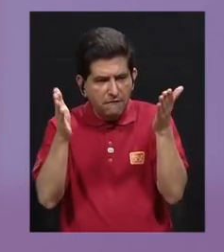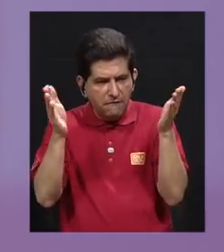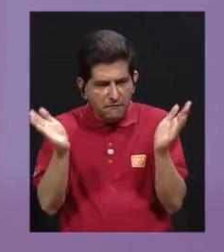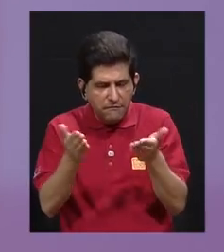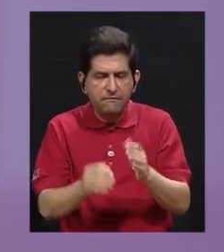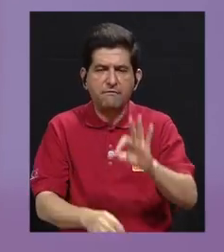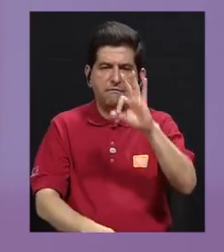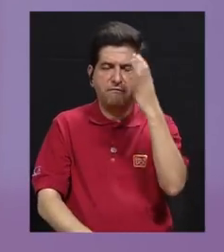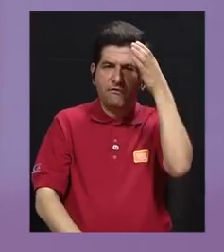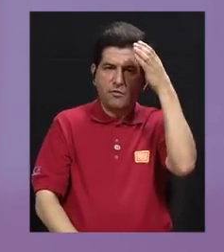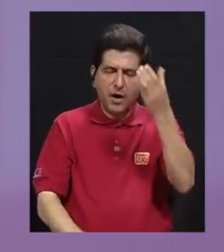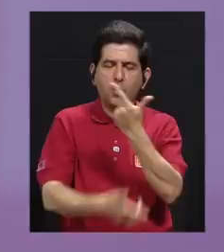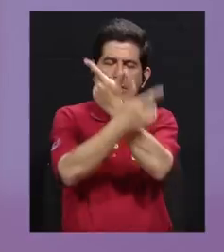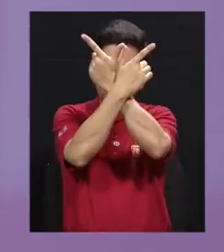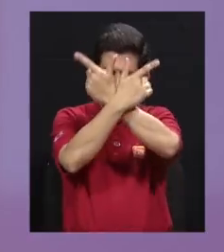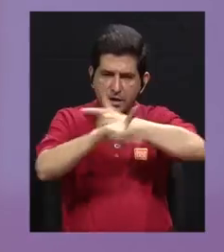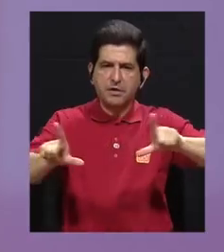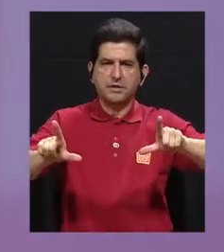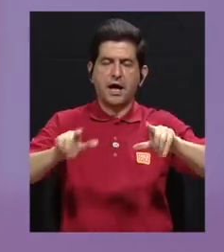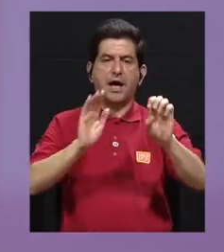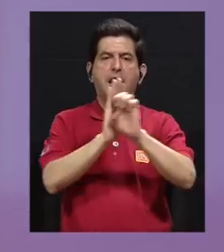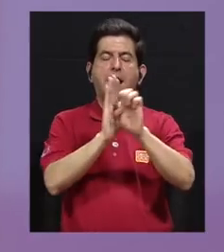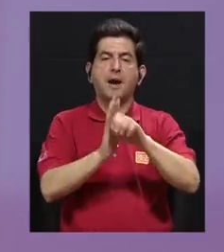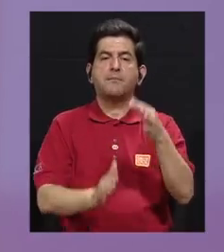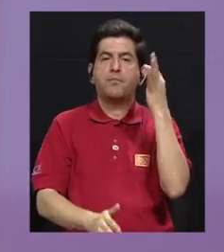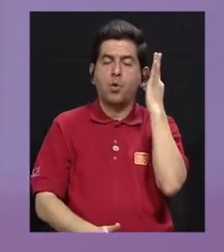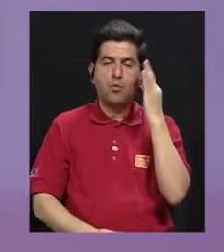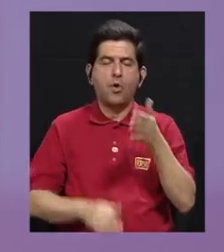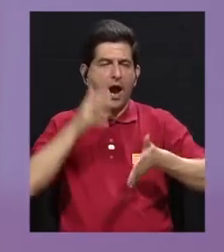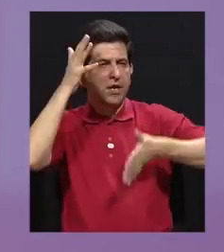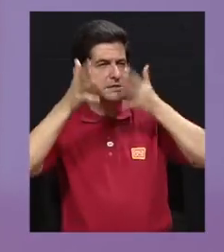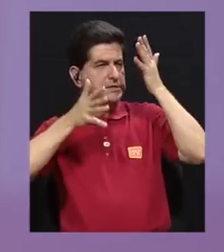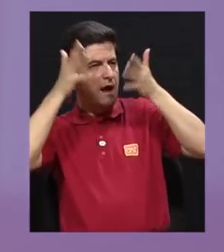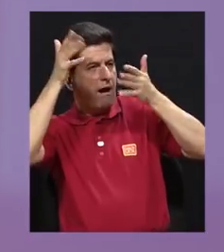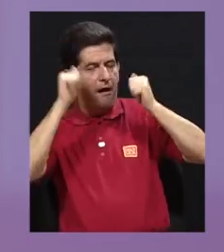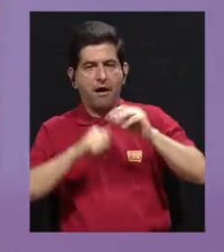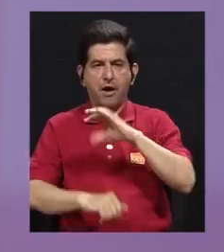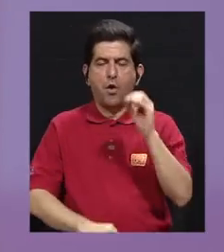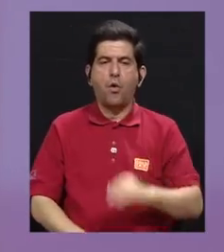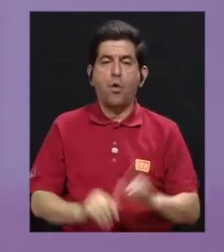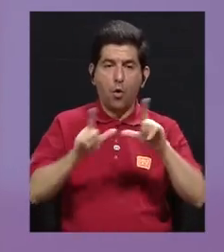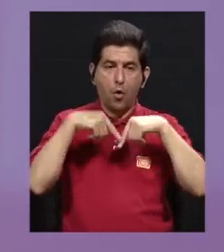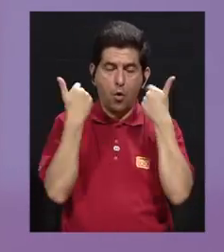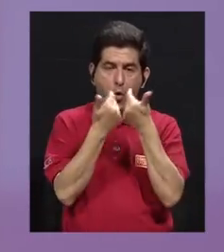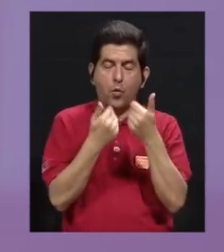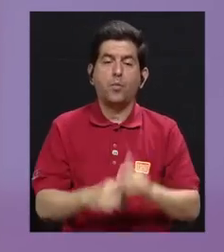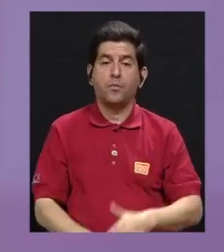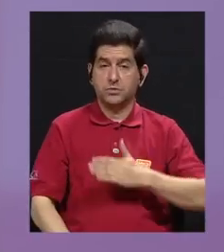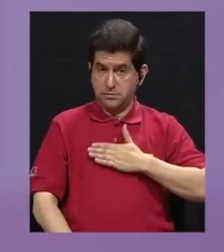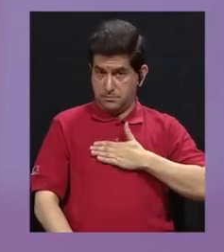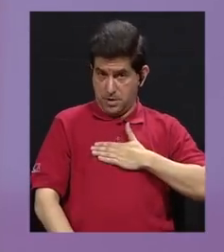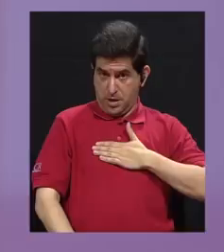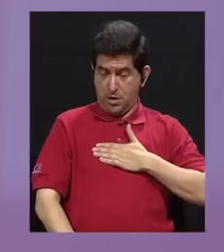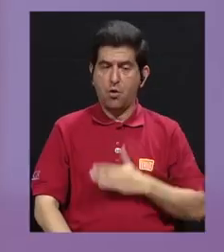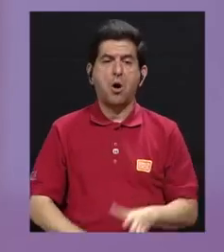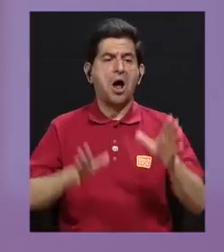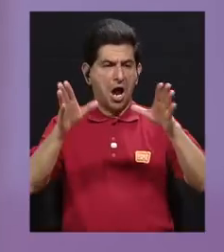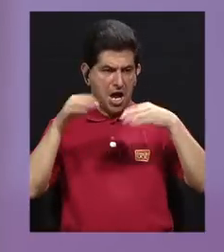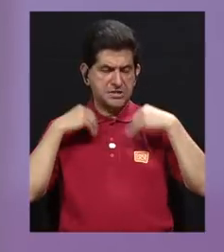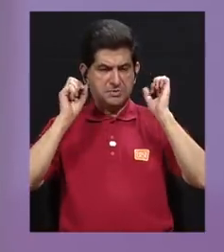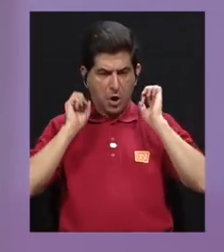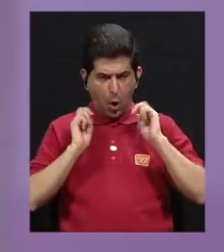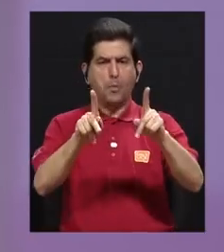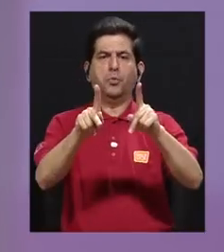están fomentando formas culturales libertarias, por ejemplo, Mujeres Creando, o colectivos como el mío,